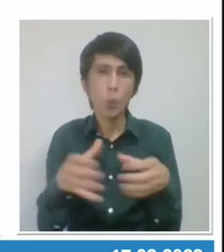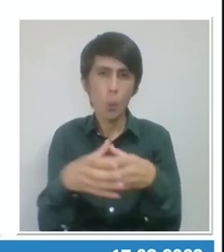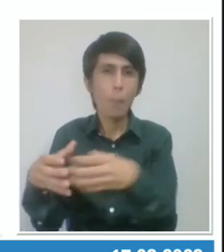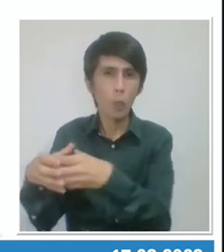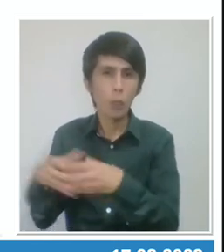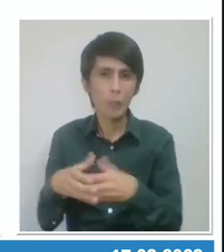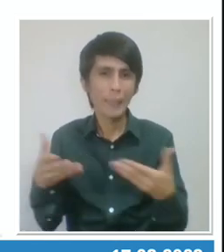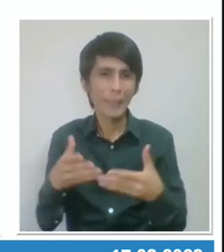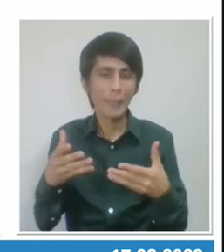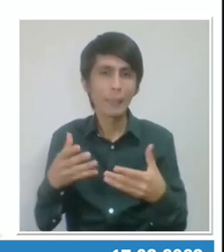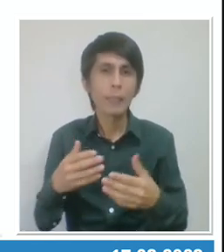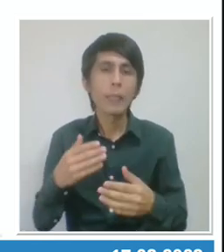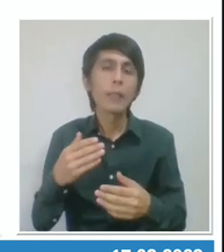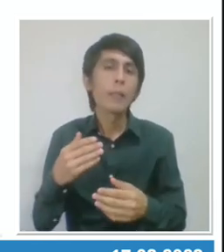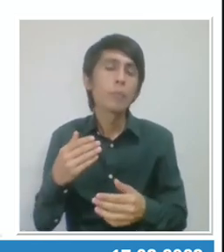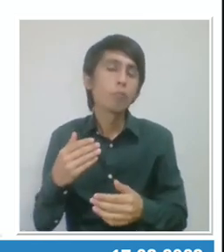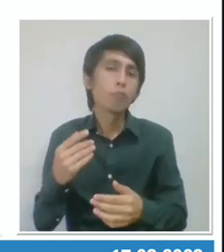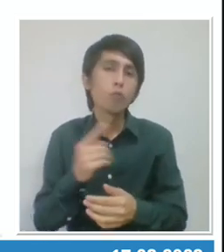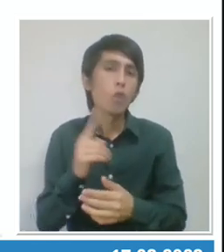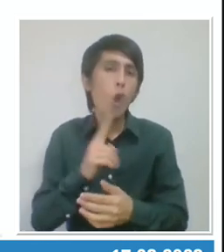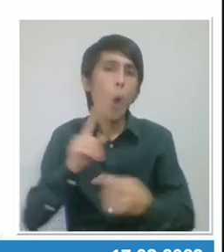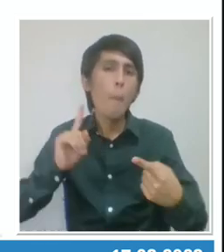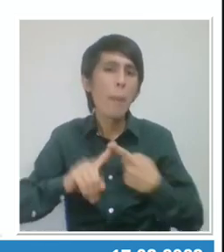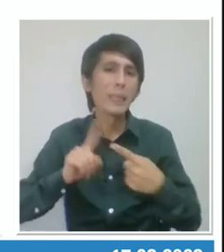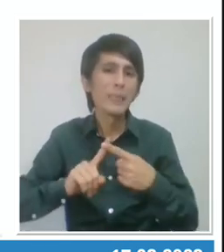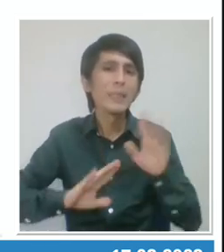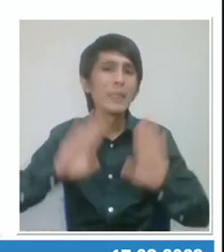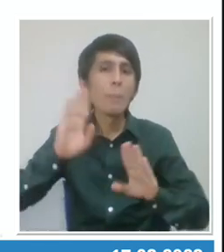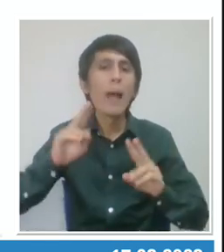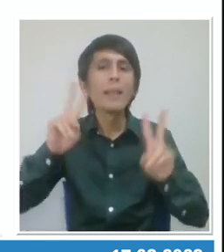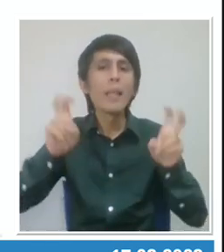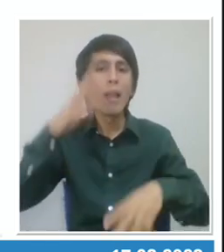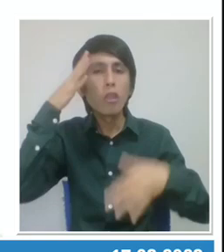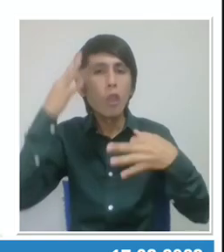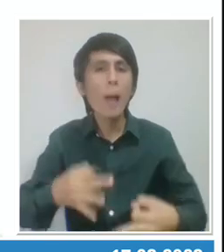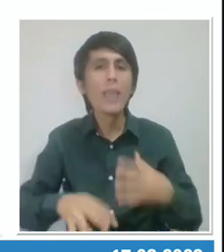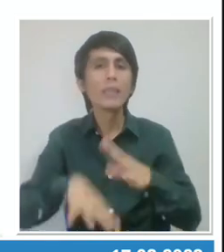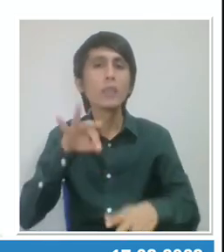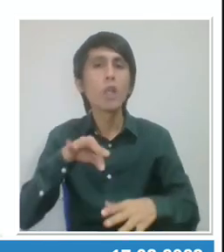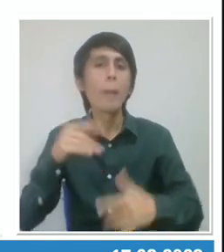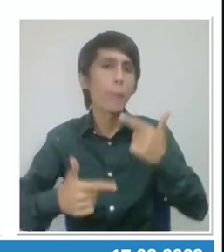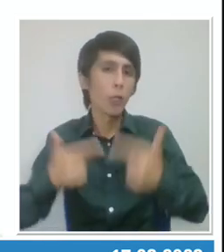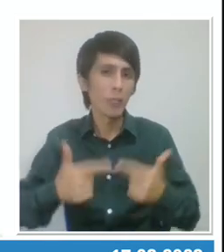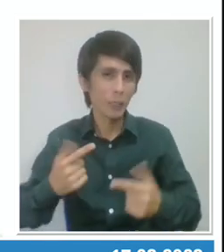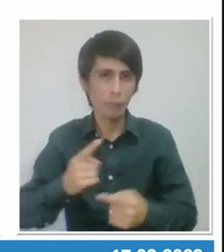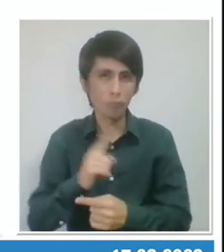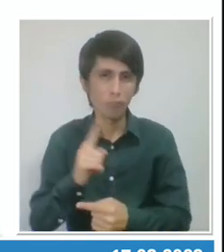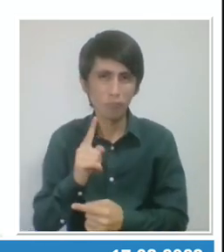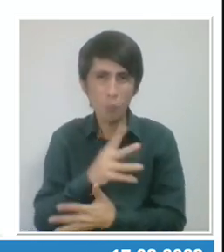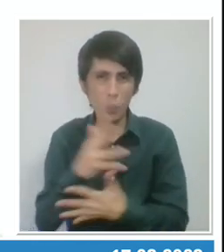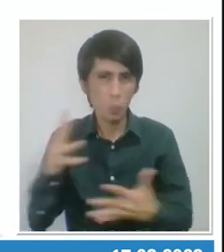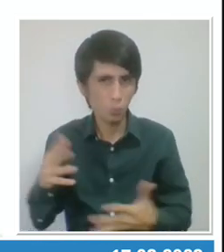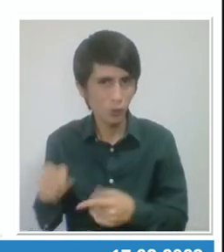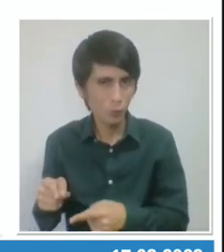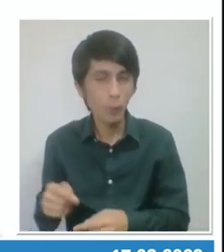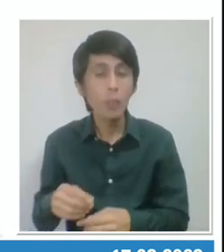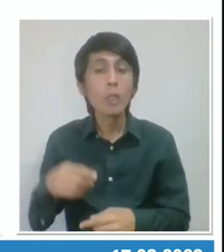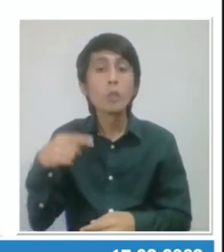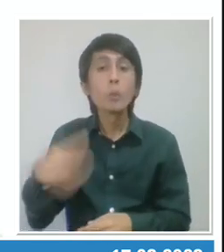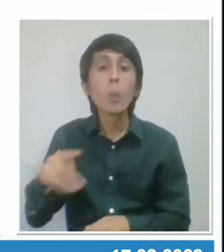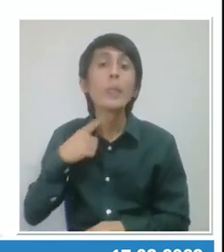frecuentemente, sistemáticamente, en la toma de decisiones políticas, cuando sus intereses han sido, por